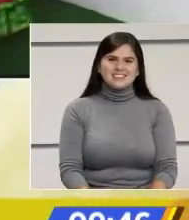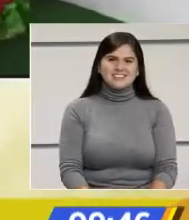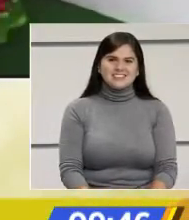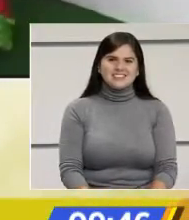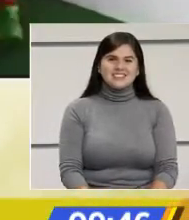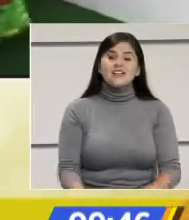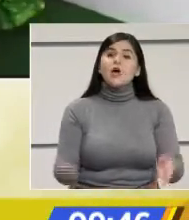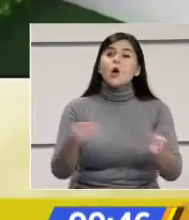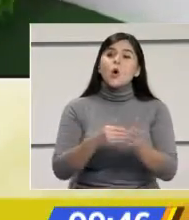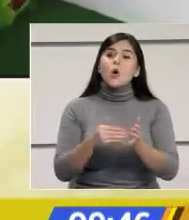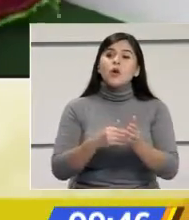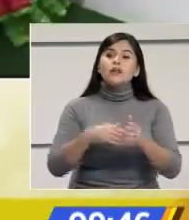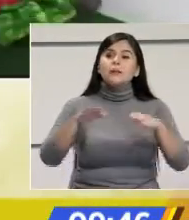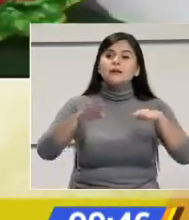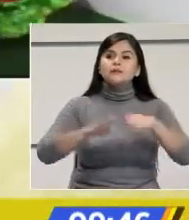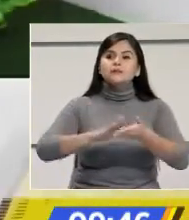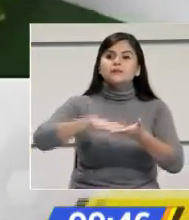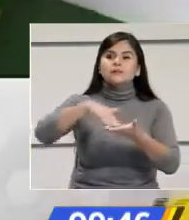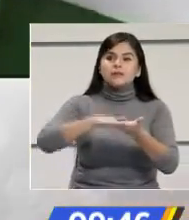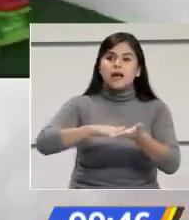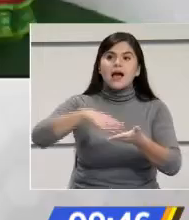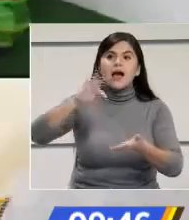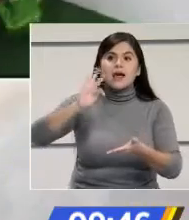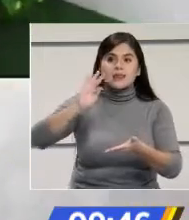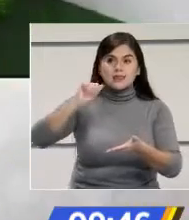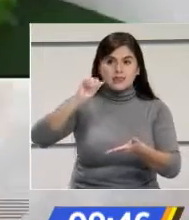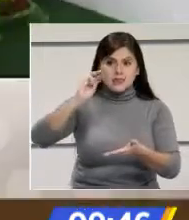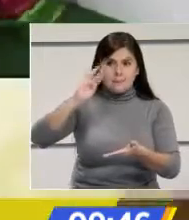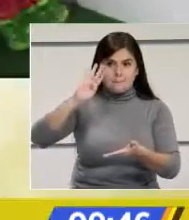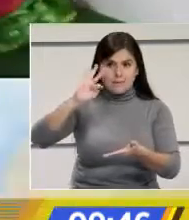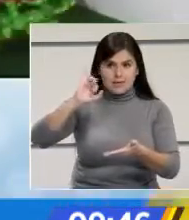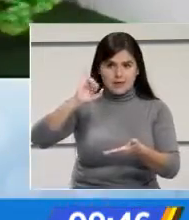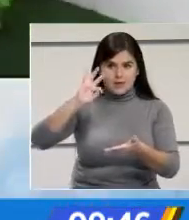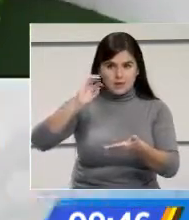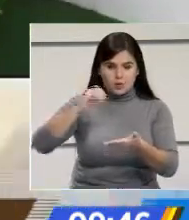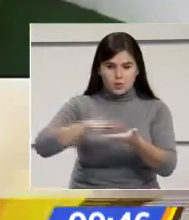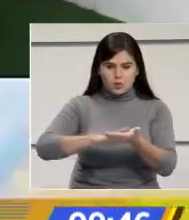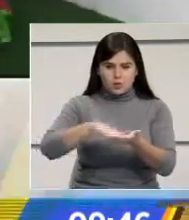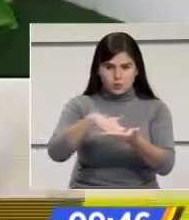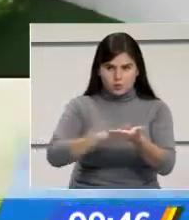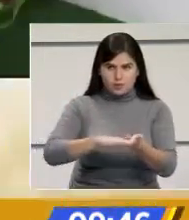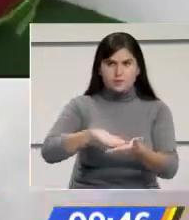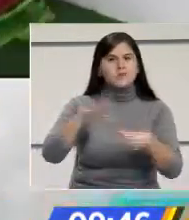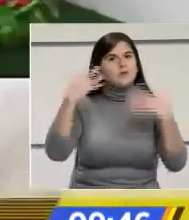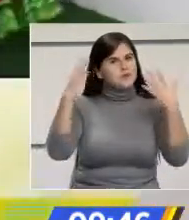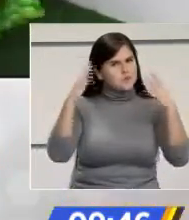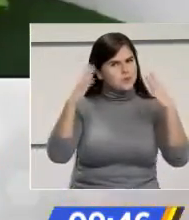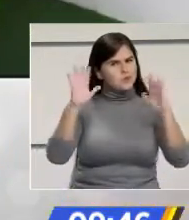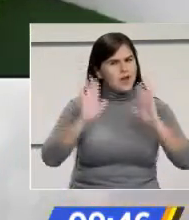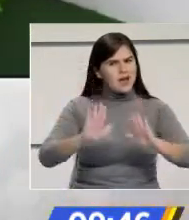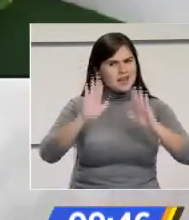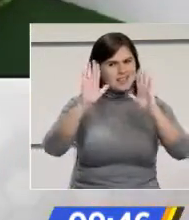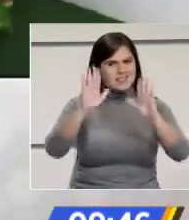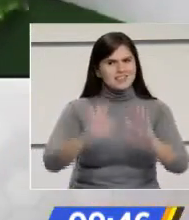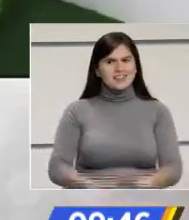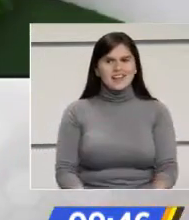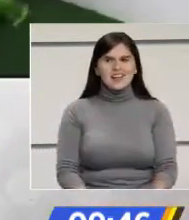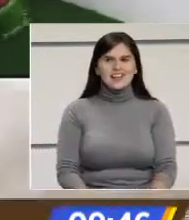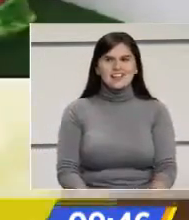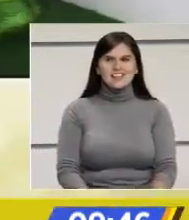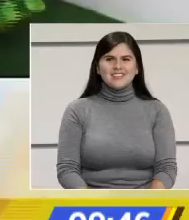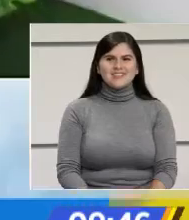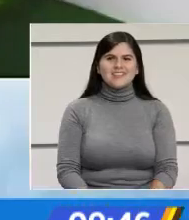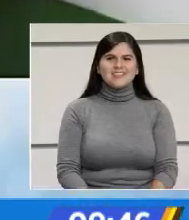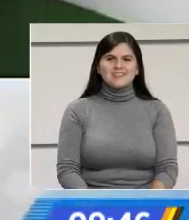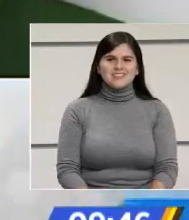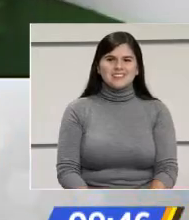Otra vez, paso tantito. Uno, dos, excelente. ¿Cómo le estoy viendo en un cachita?